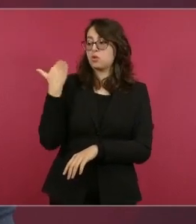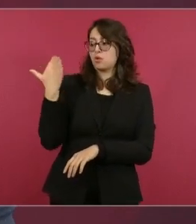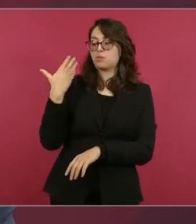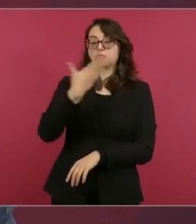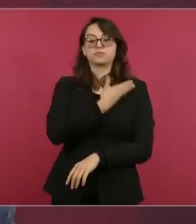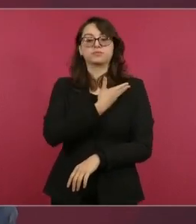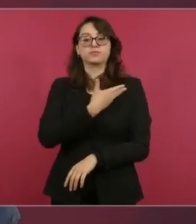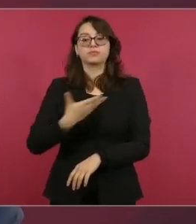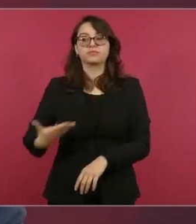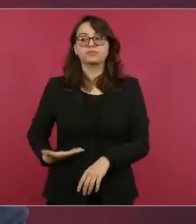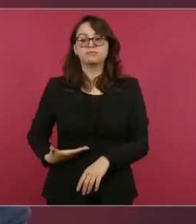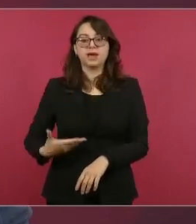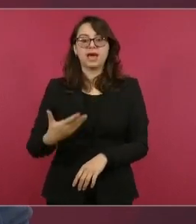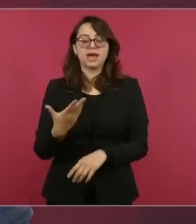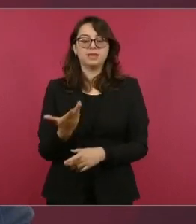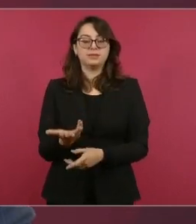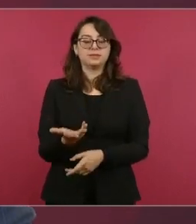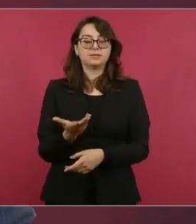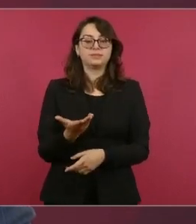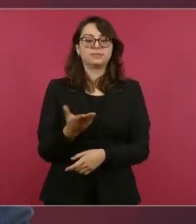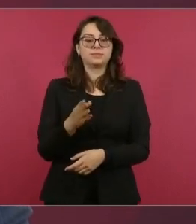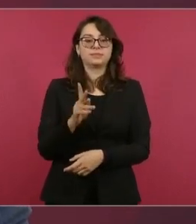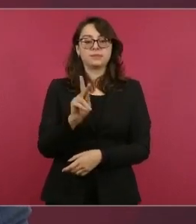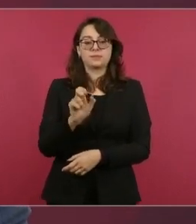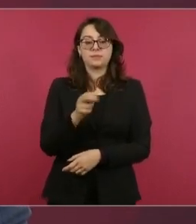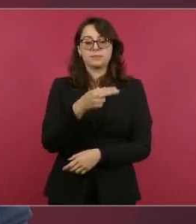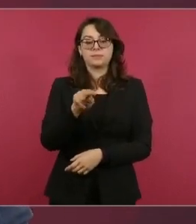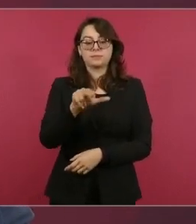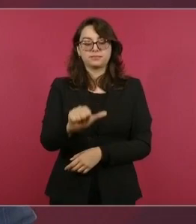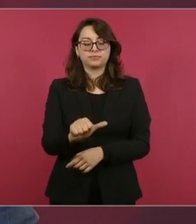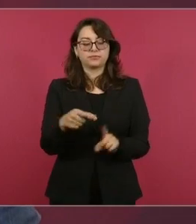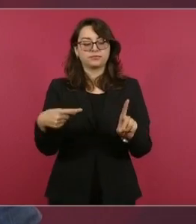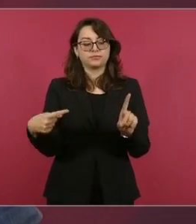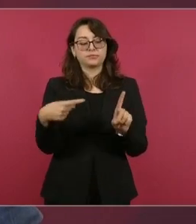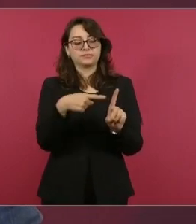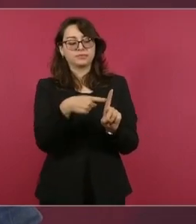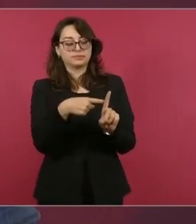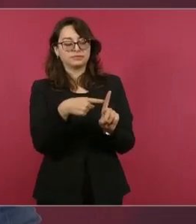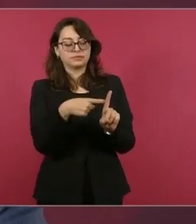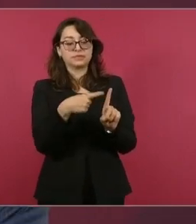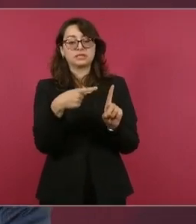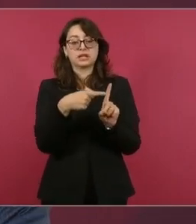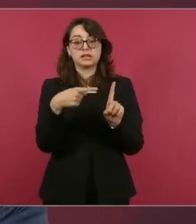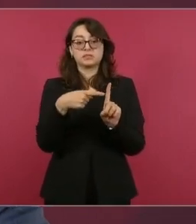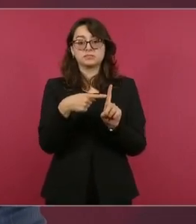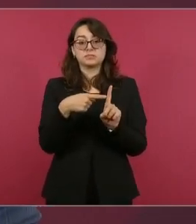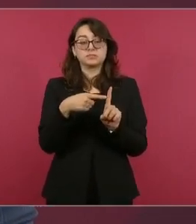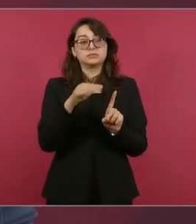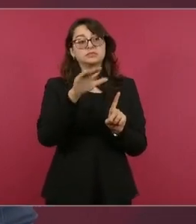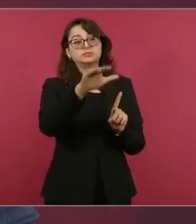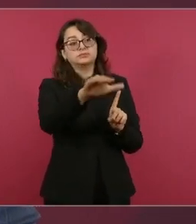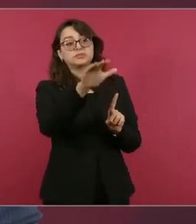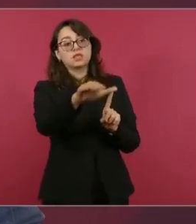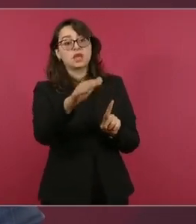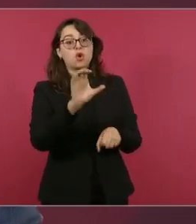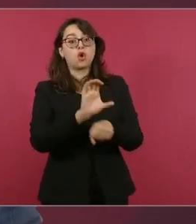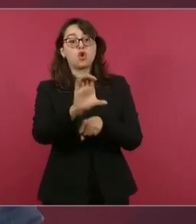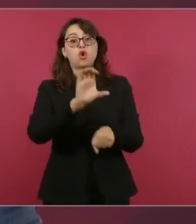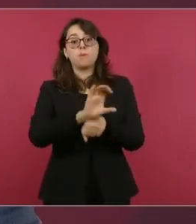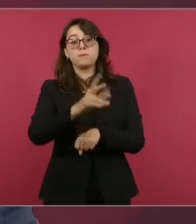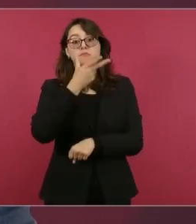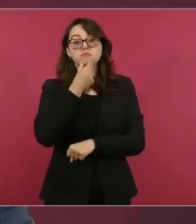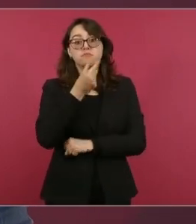Naranjo. Naranjo, exactamente. Y yo hice el cuestionamiento y el señor se fue. Sí.